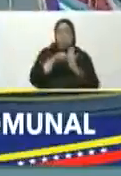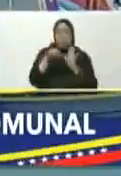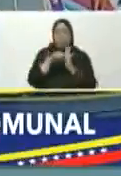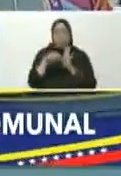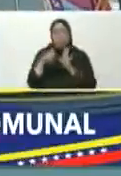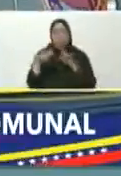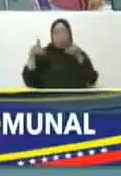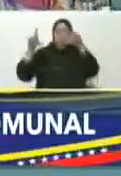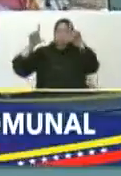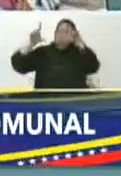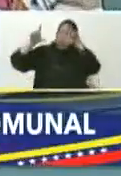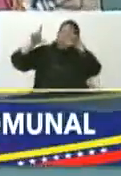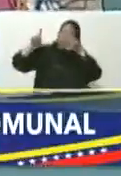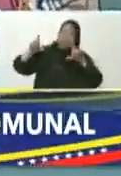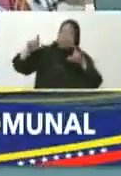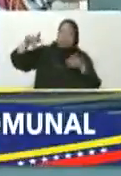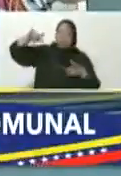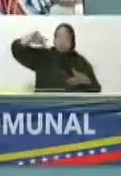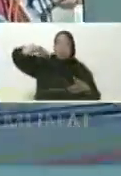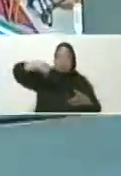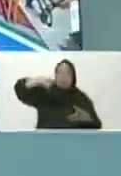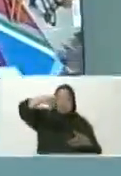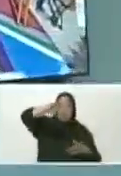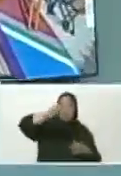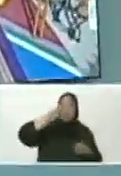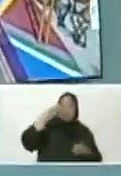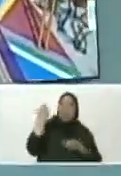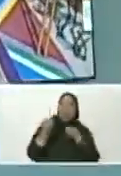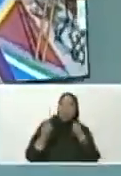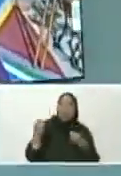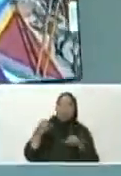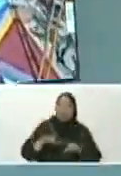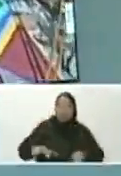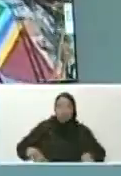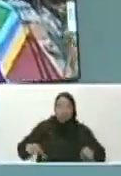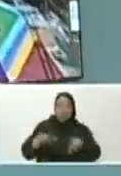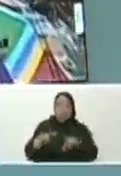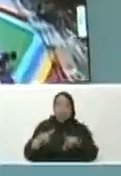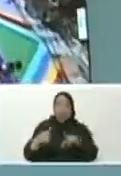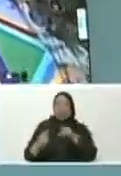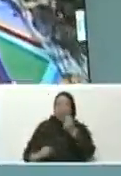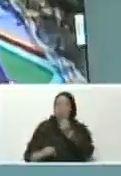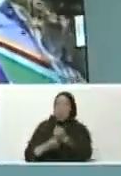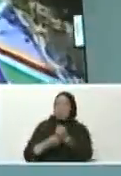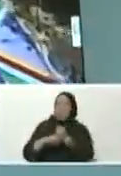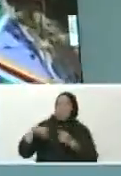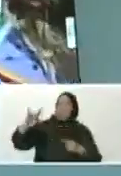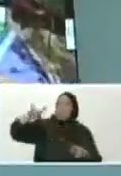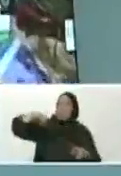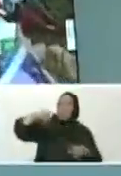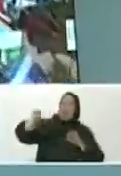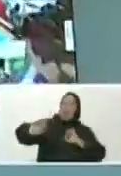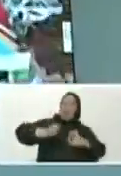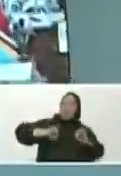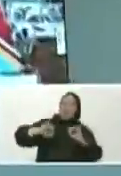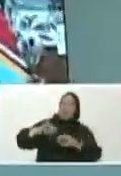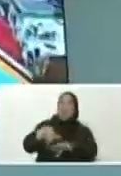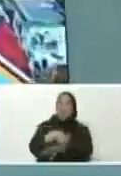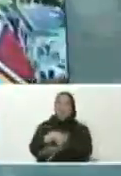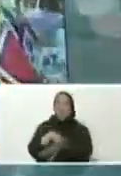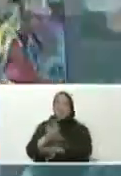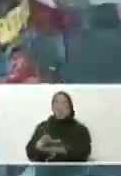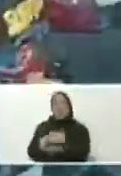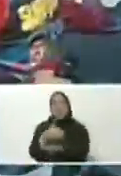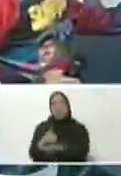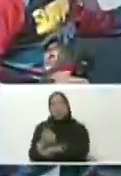centro de mando de drones. Sí, si usted móvil. Quiere, presidente. Y este centro de mando de drones móvil se está moviendo por las avenidas y calles